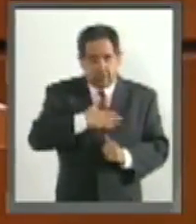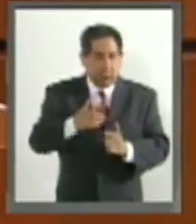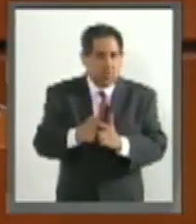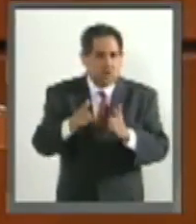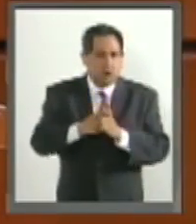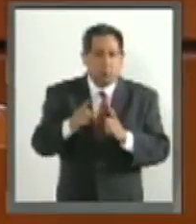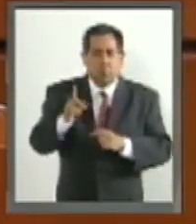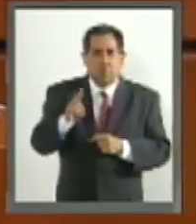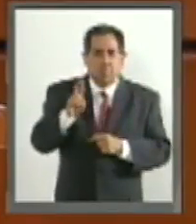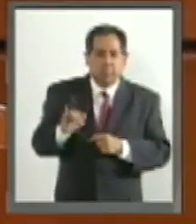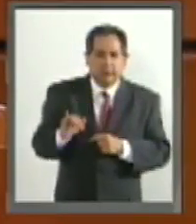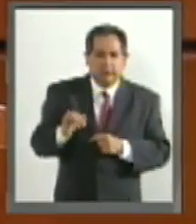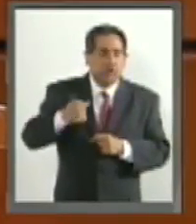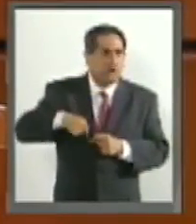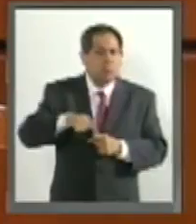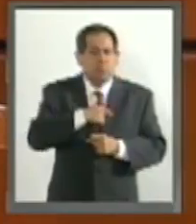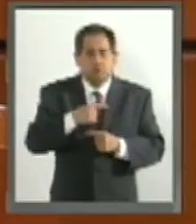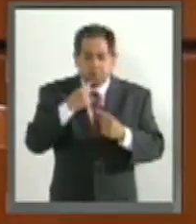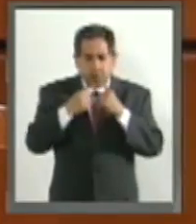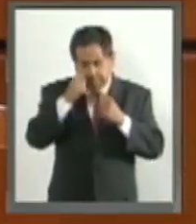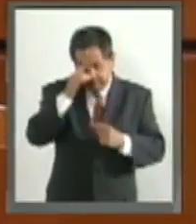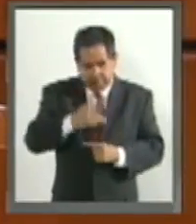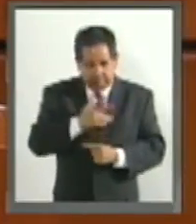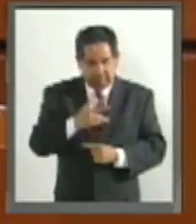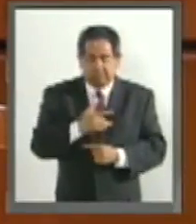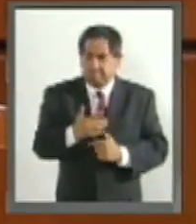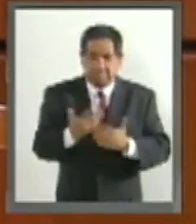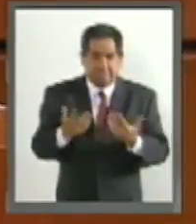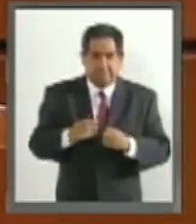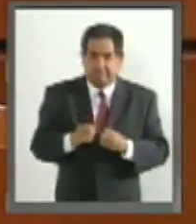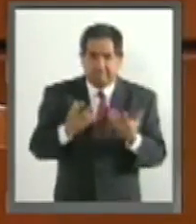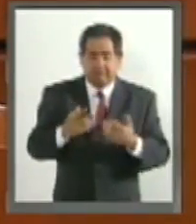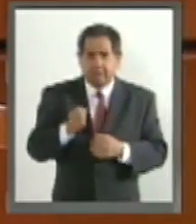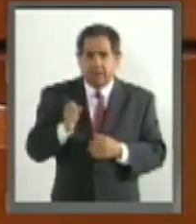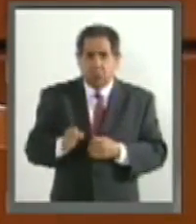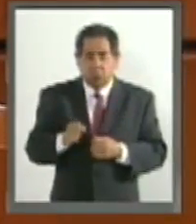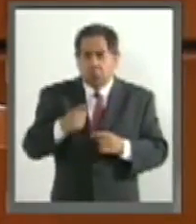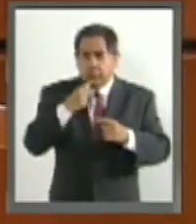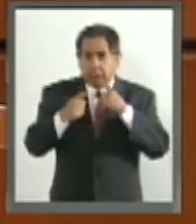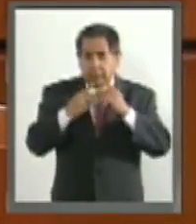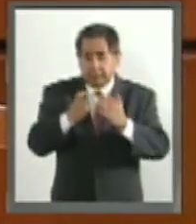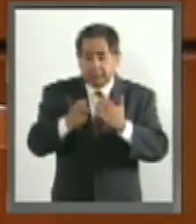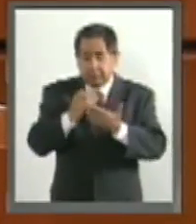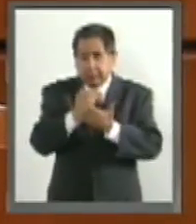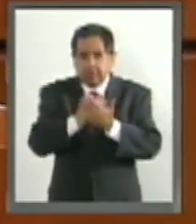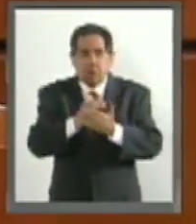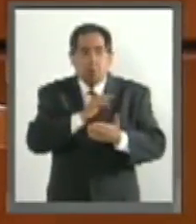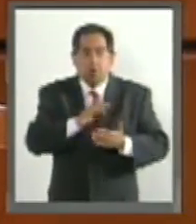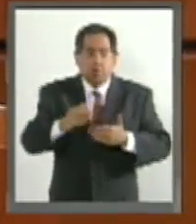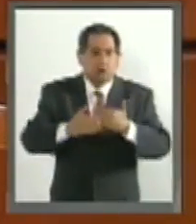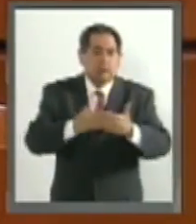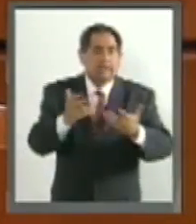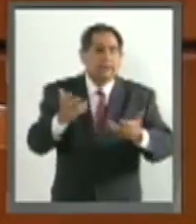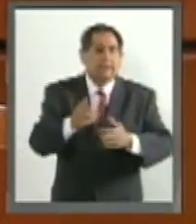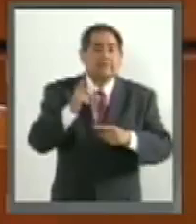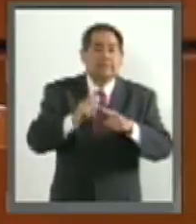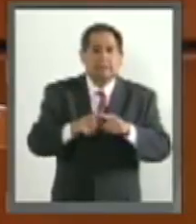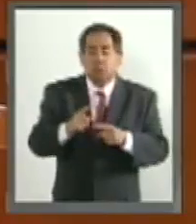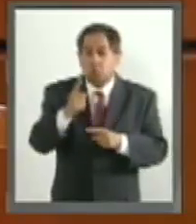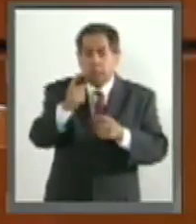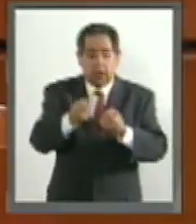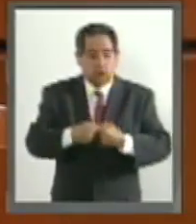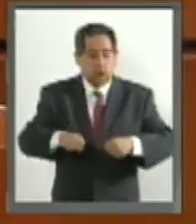del pri estamos convencidas y convencidos de que con esta medida podemos lograr que una